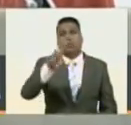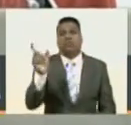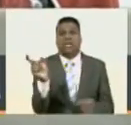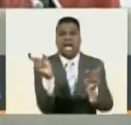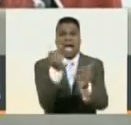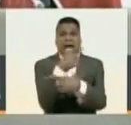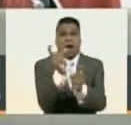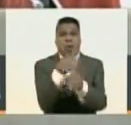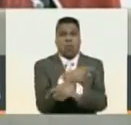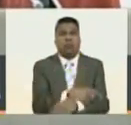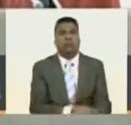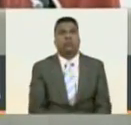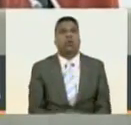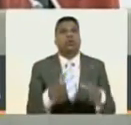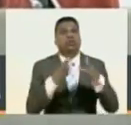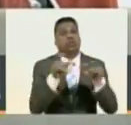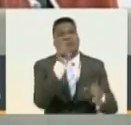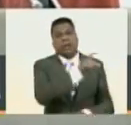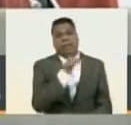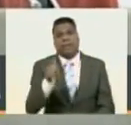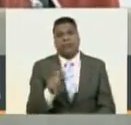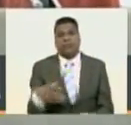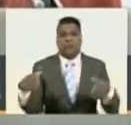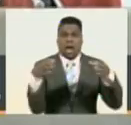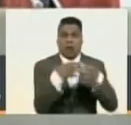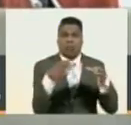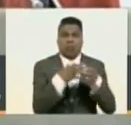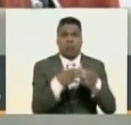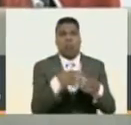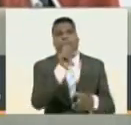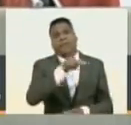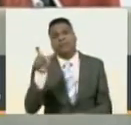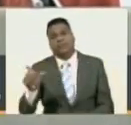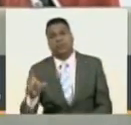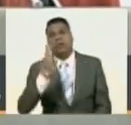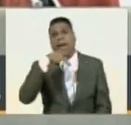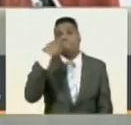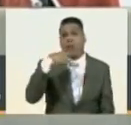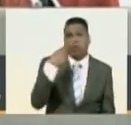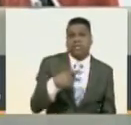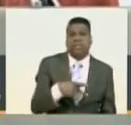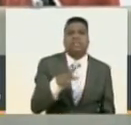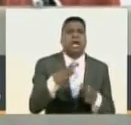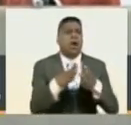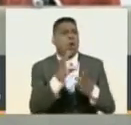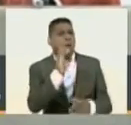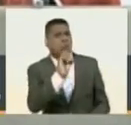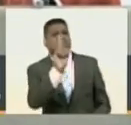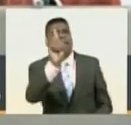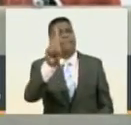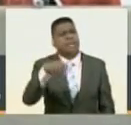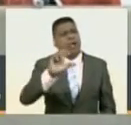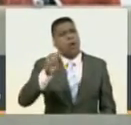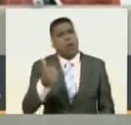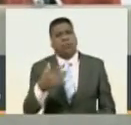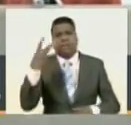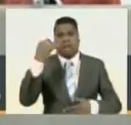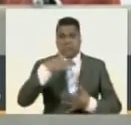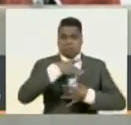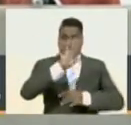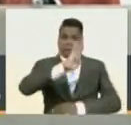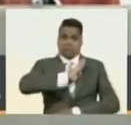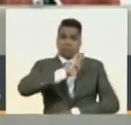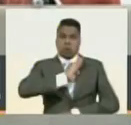decir, todas las personas, organizaciones con fines políticos, grupos electores y electoras o incluso iniciativa propia